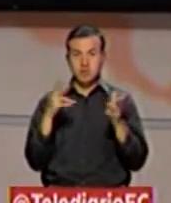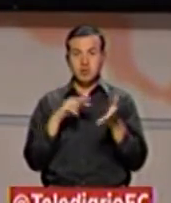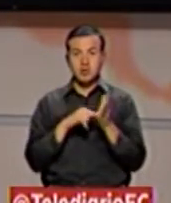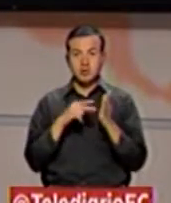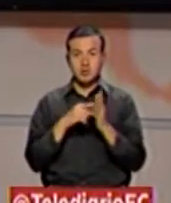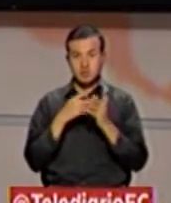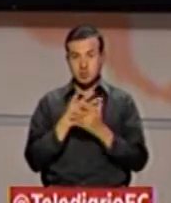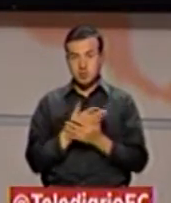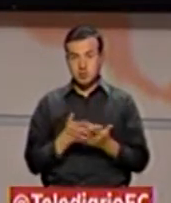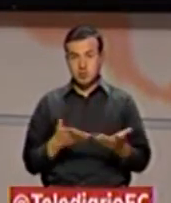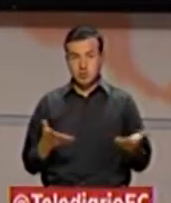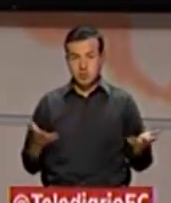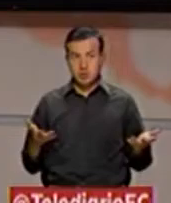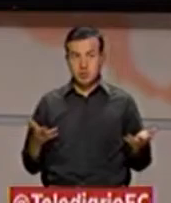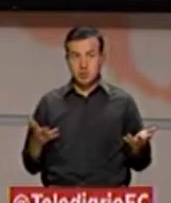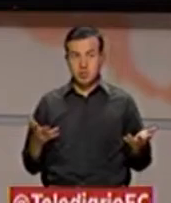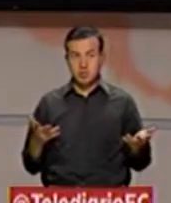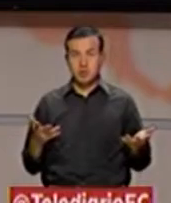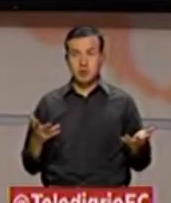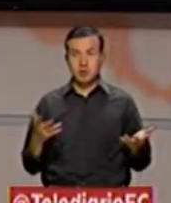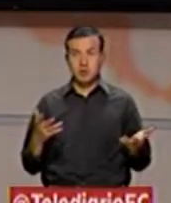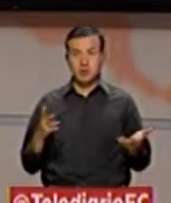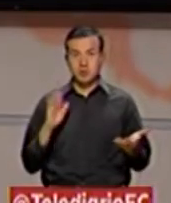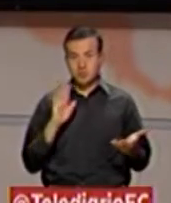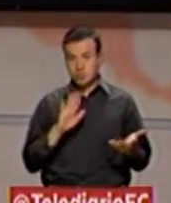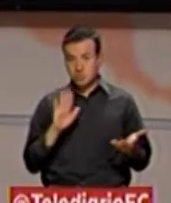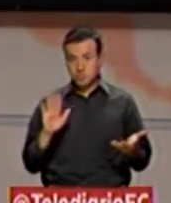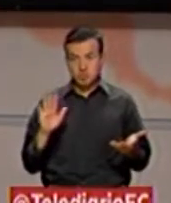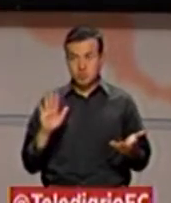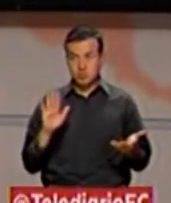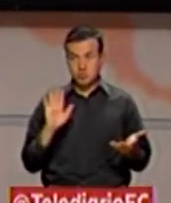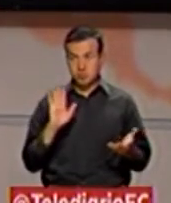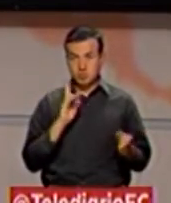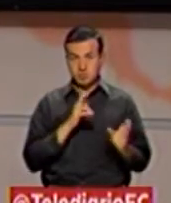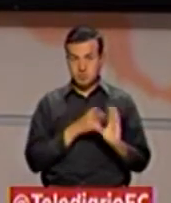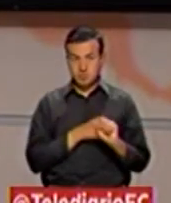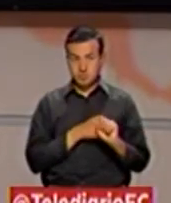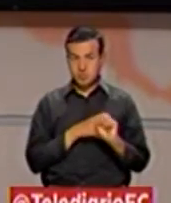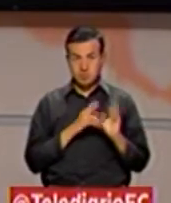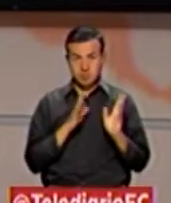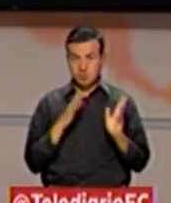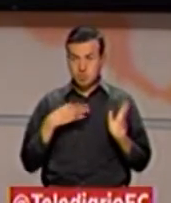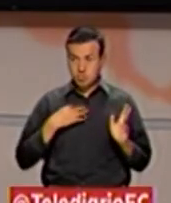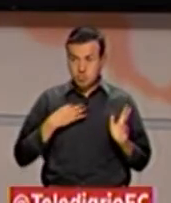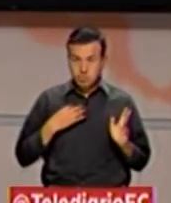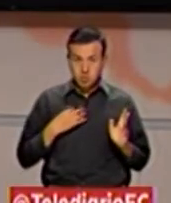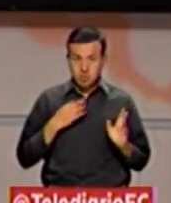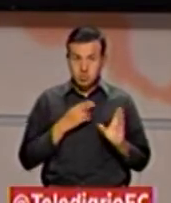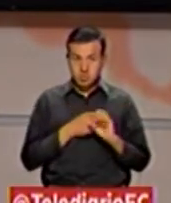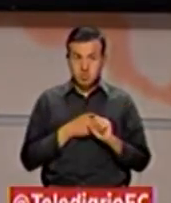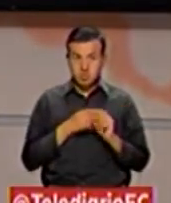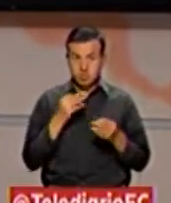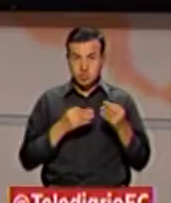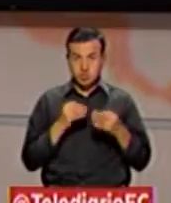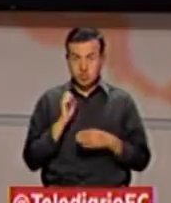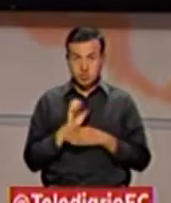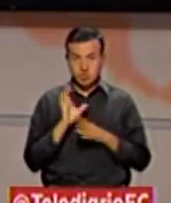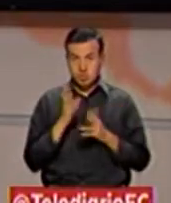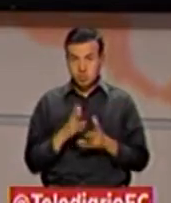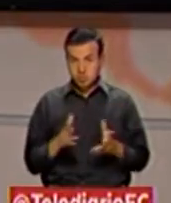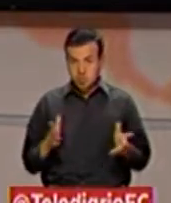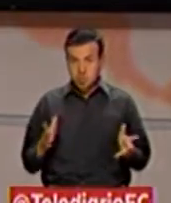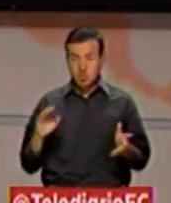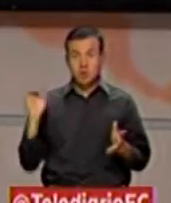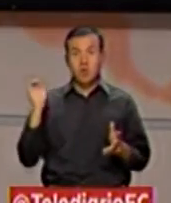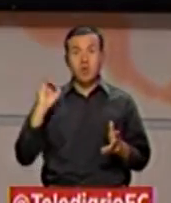significaría entonces que los sindicados, si no se presentan voluntariamente a la justicia ecuatoriana o